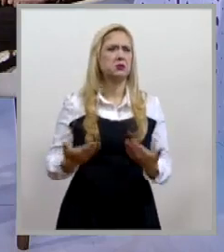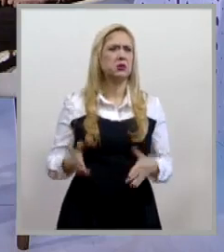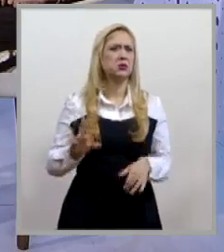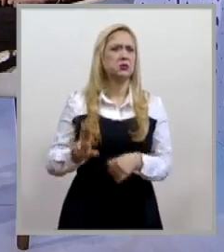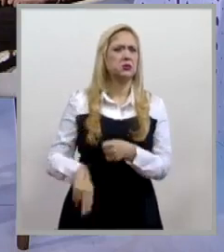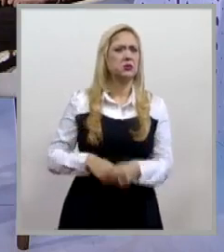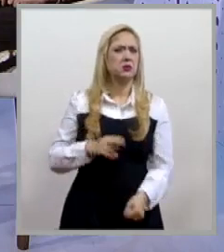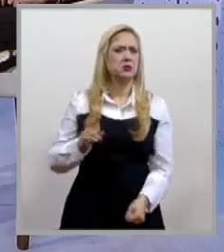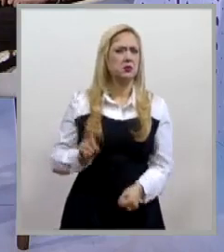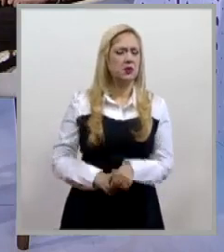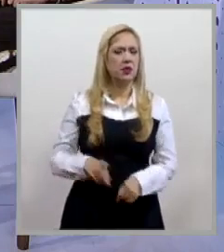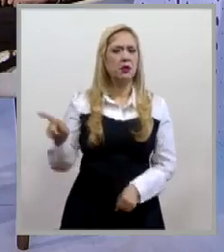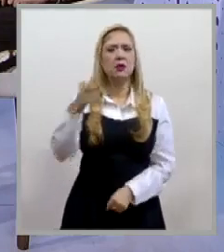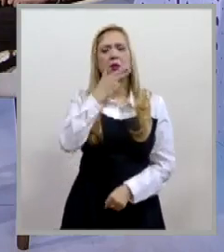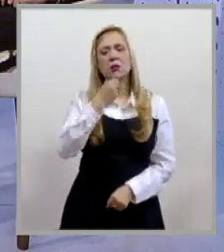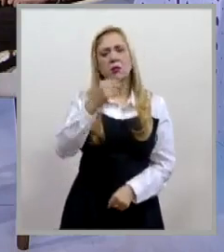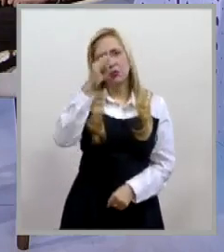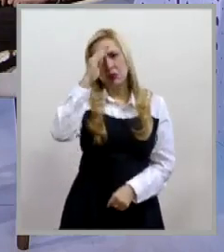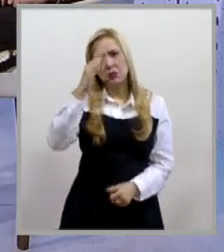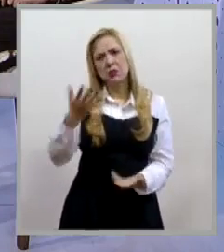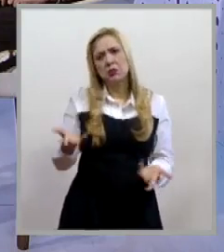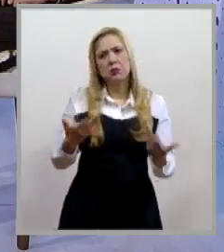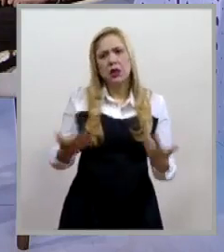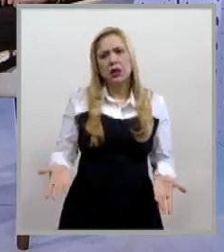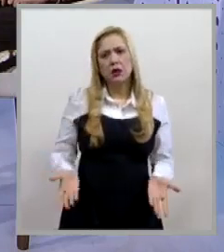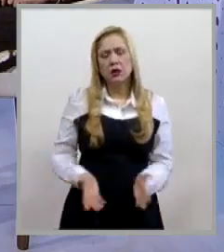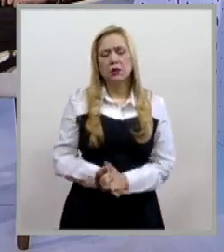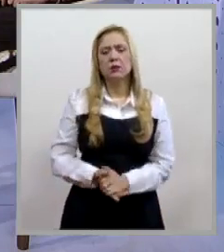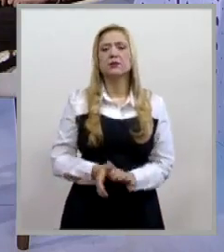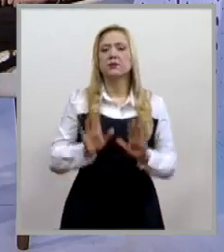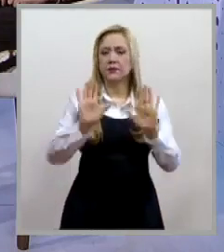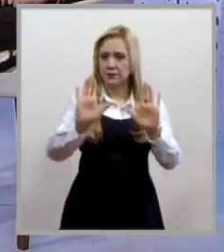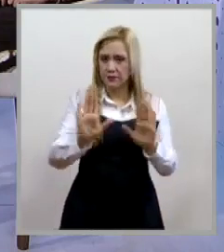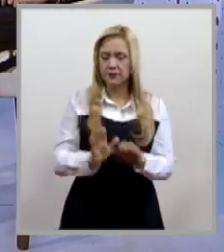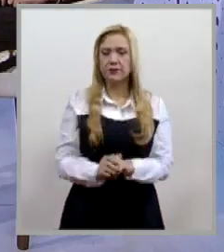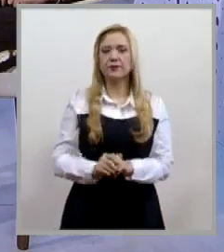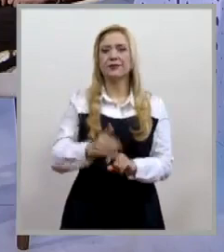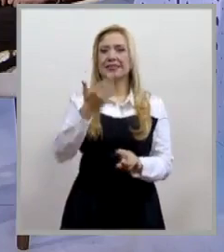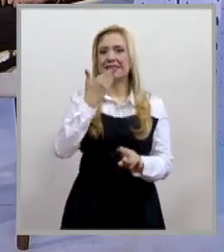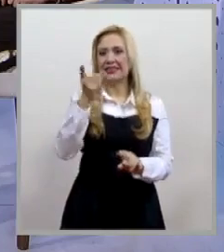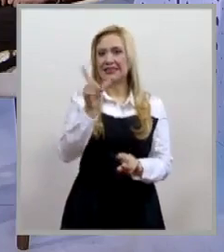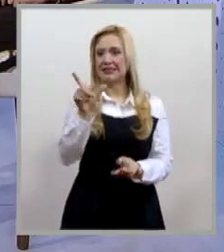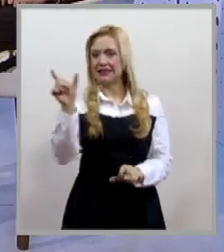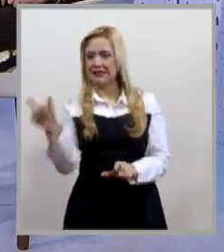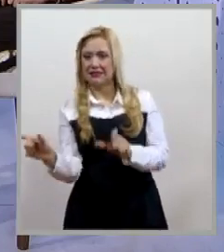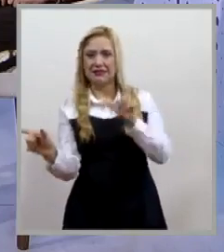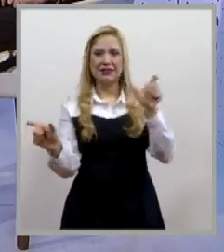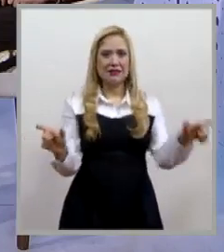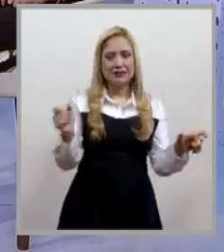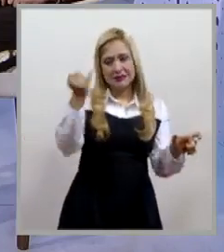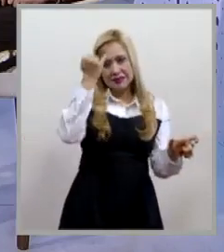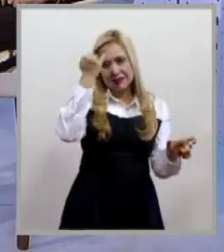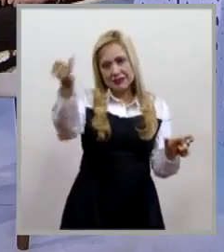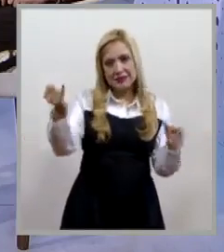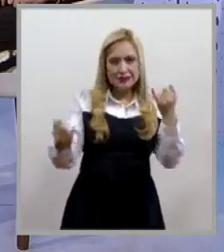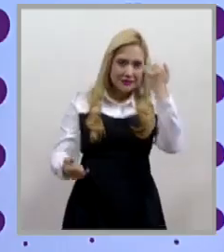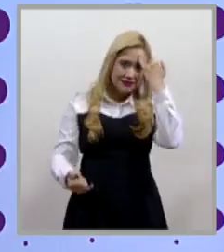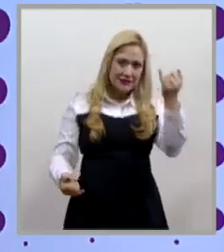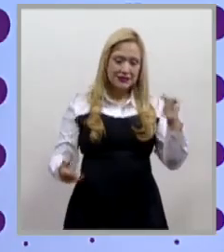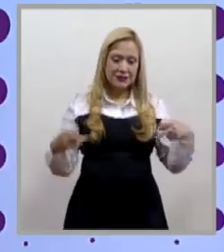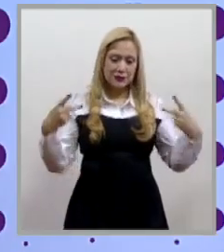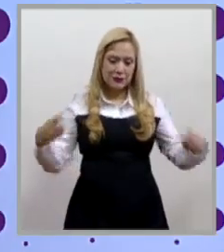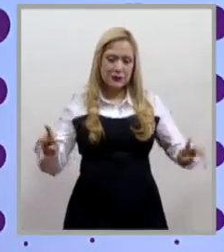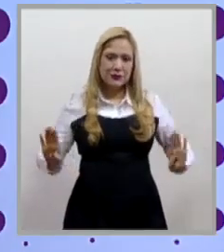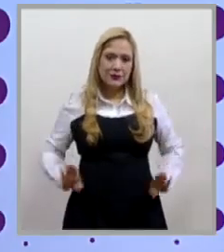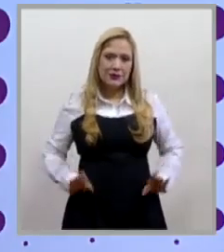parte de los hombres. Ahora, ¿cómo influyen estos estereotipos? Pues definitivamente influyen, por